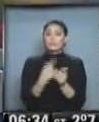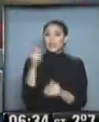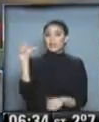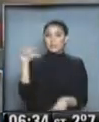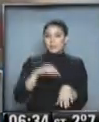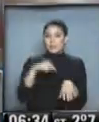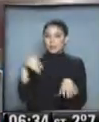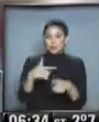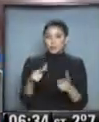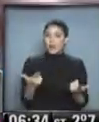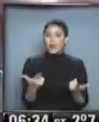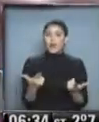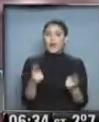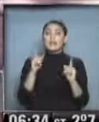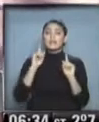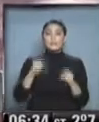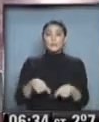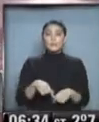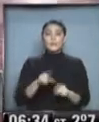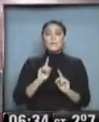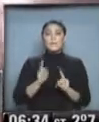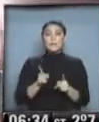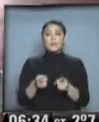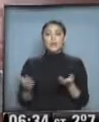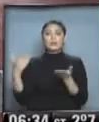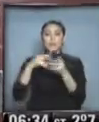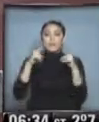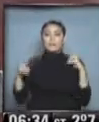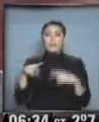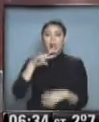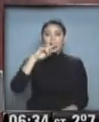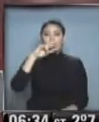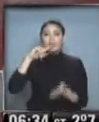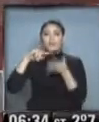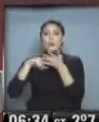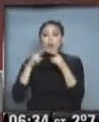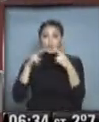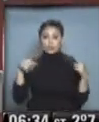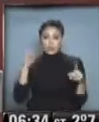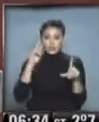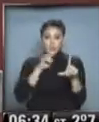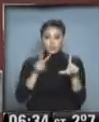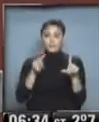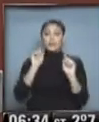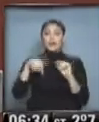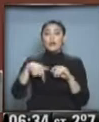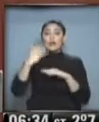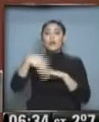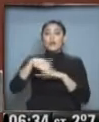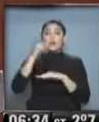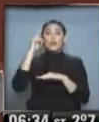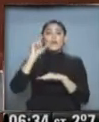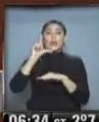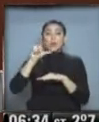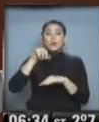si bien se incrementa hacia el Río de la Plata. Lo mismo ocurre en la autopista La Plata-Buenos Aires. Esta avenida, 9 de julio, va a ser epicentro a partir